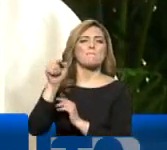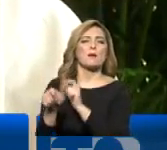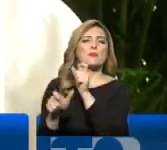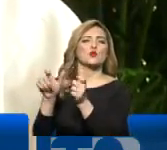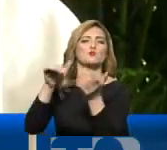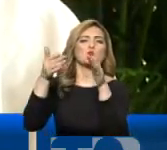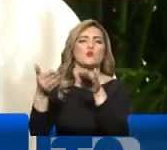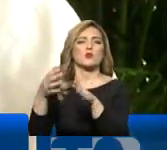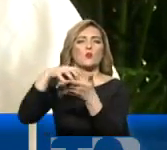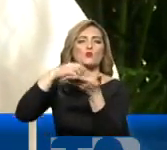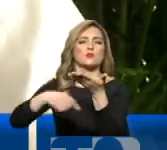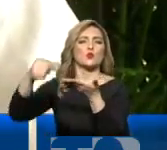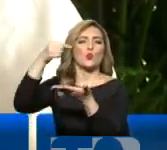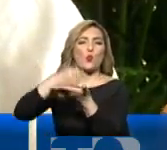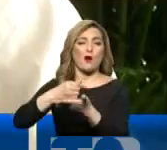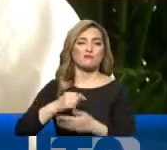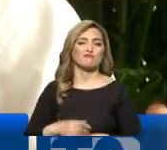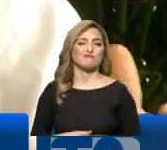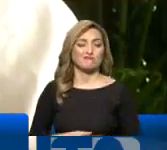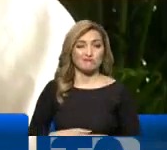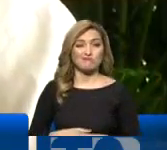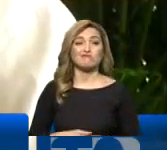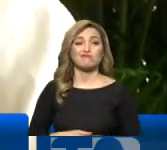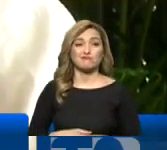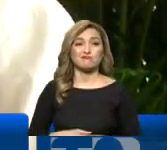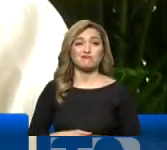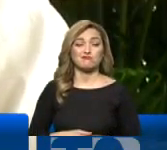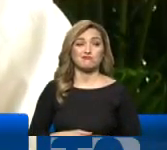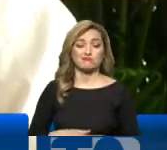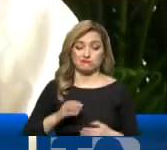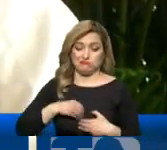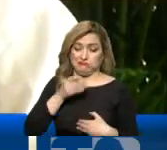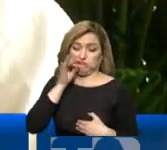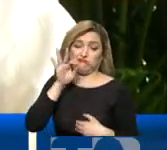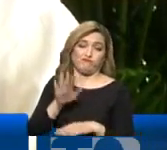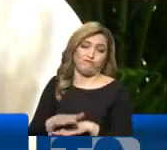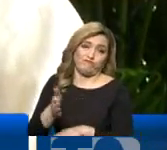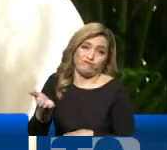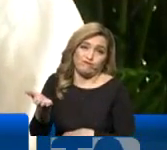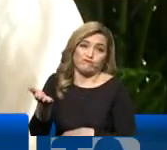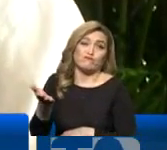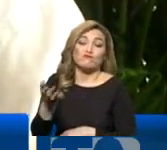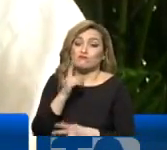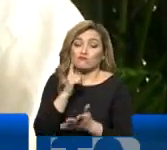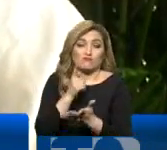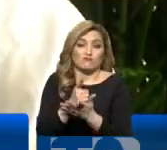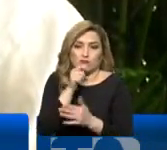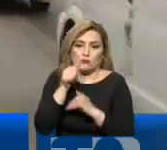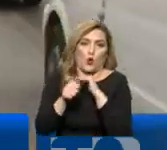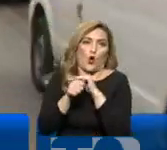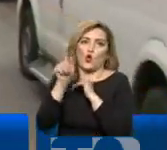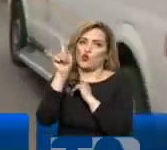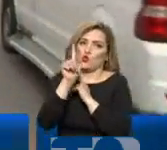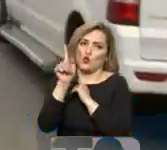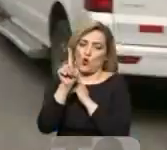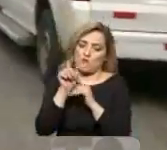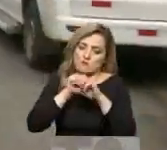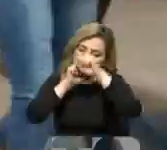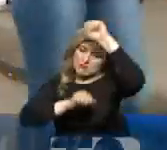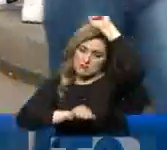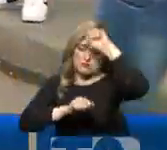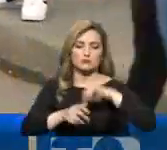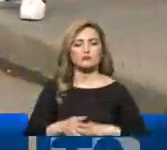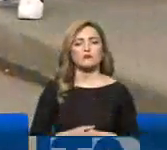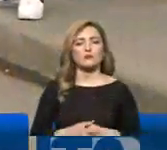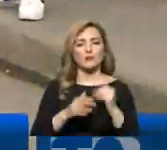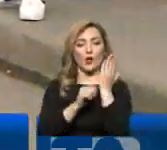la provincia del Guayas que se deben aducir en momentos de pandemia a la pandemia. Y esa es una realidad, no podemos esconderlo. Sin embargo, el ministro